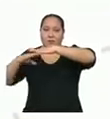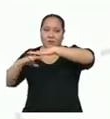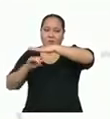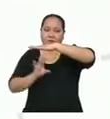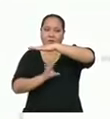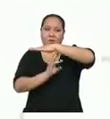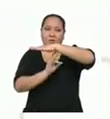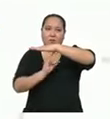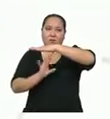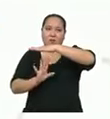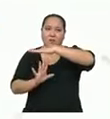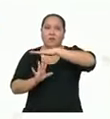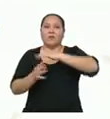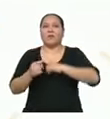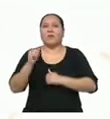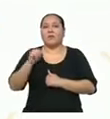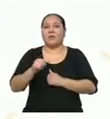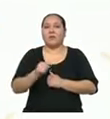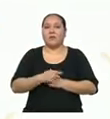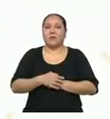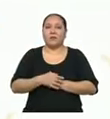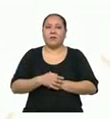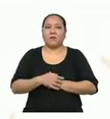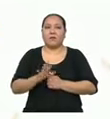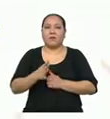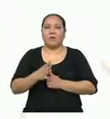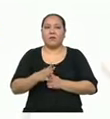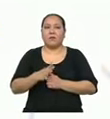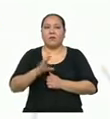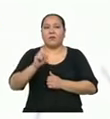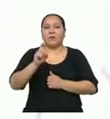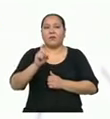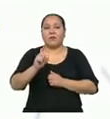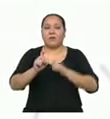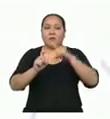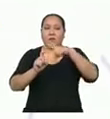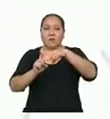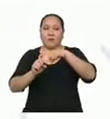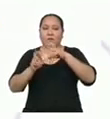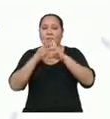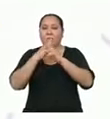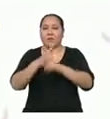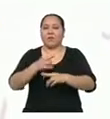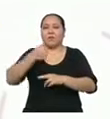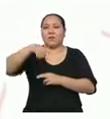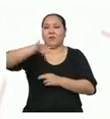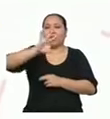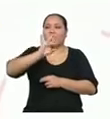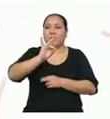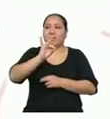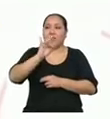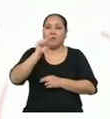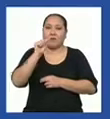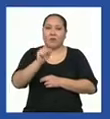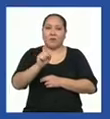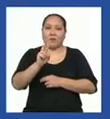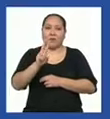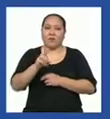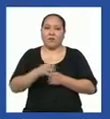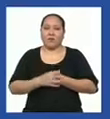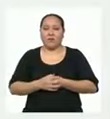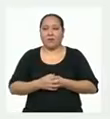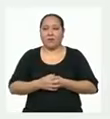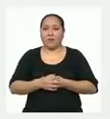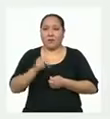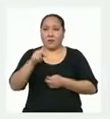entre 75, tenemos que redondear la media aritmética y obtenemos como resultado que la nota promedio es 18.